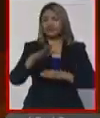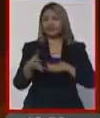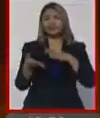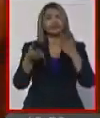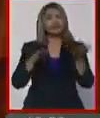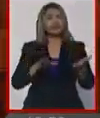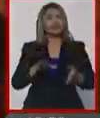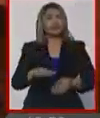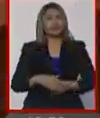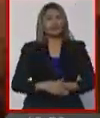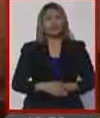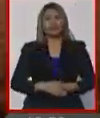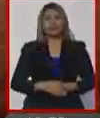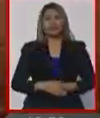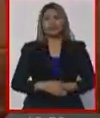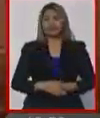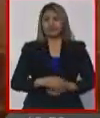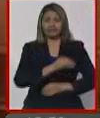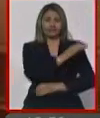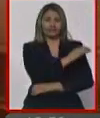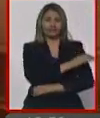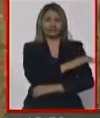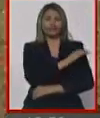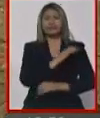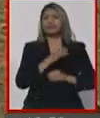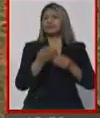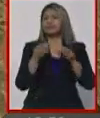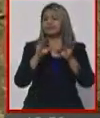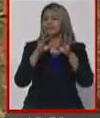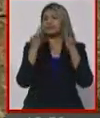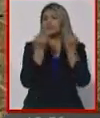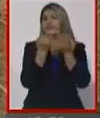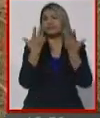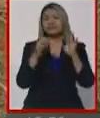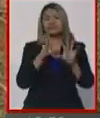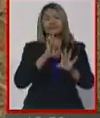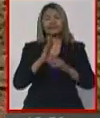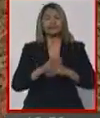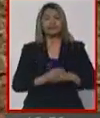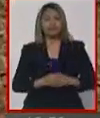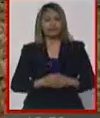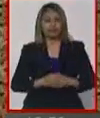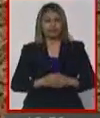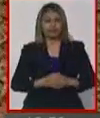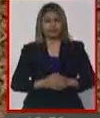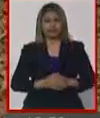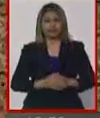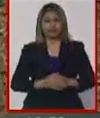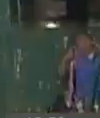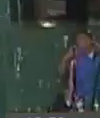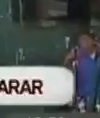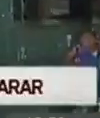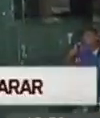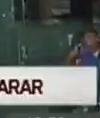fallece en la clínica donde fue trasladado. Los familiares no quisieron dar más detalles sobre esta pérdida